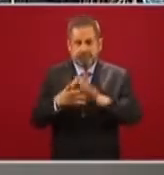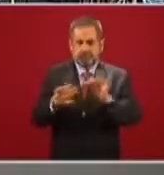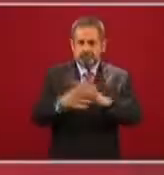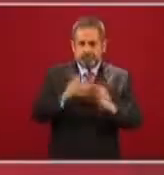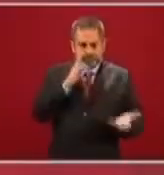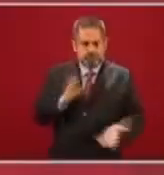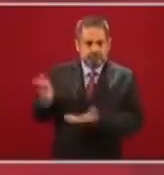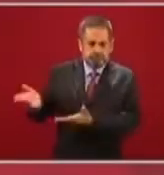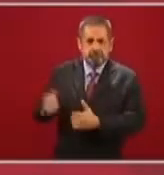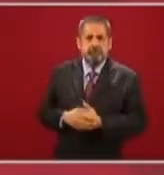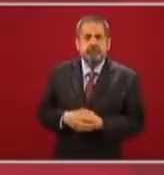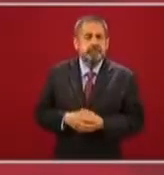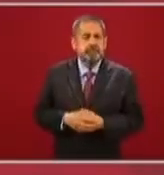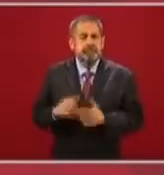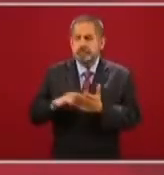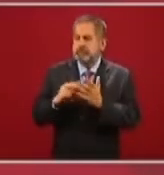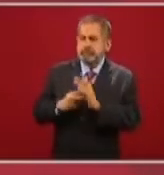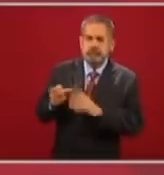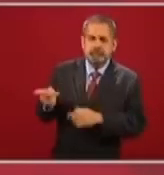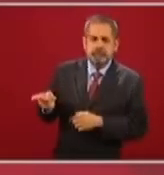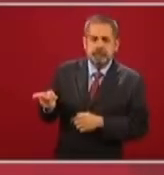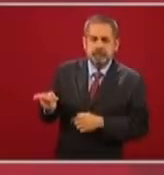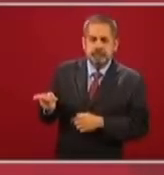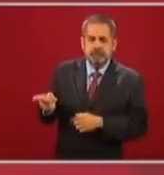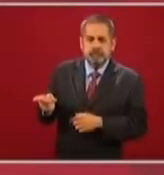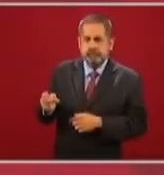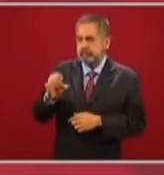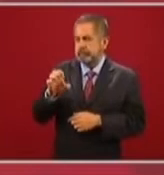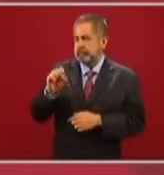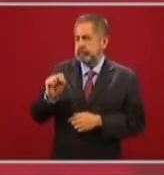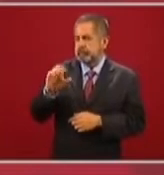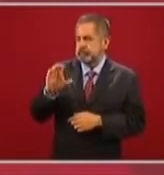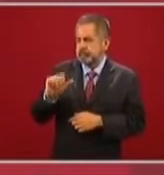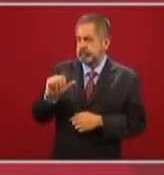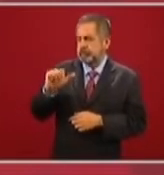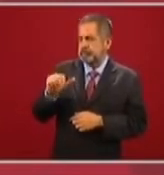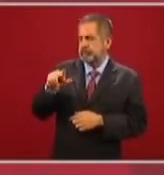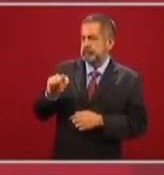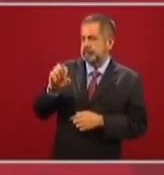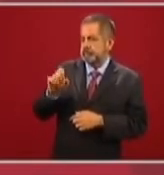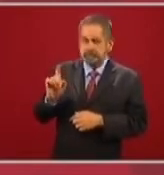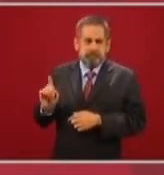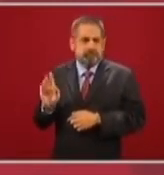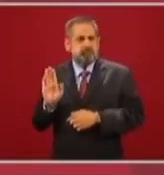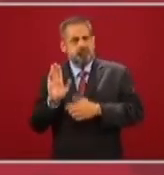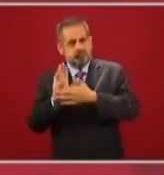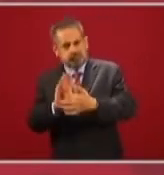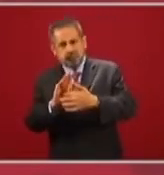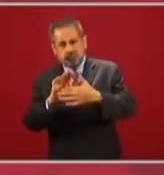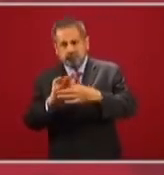a pedir al ingeniero Cedri Escalante que nos exponga sobre